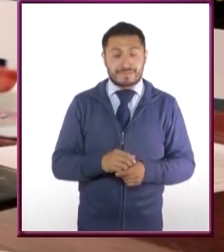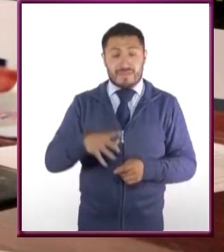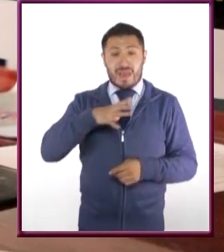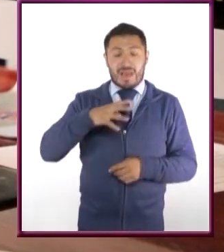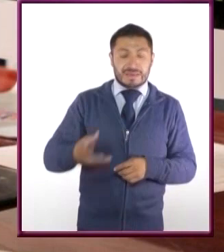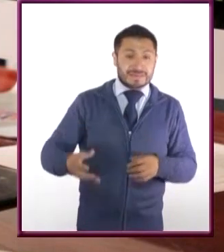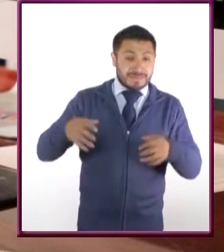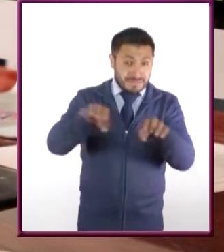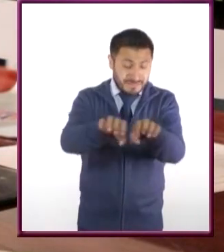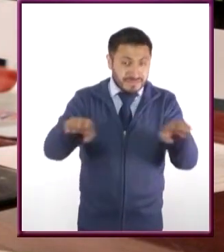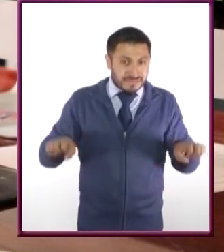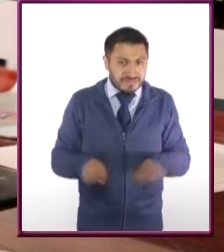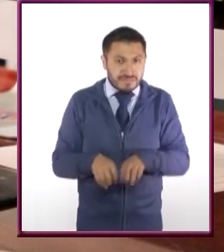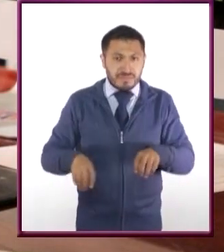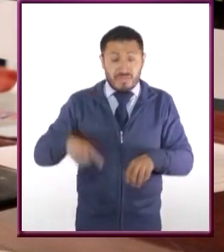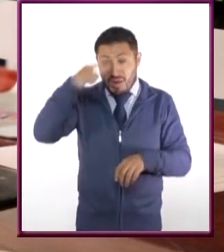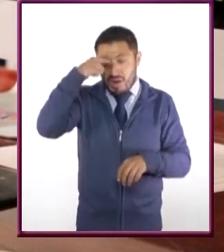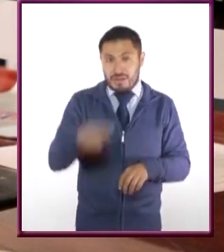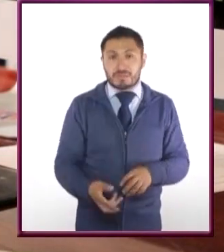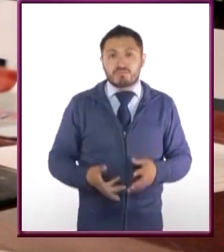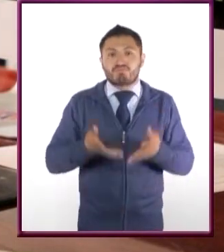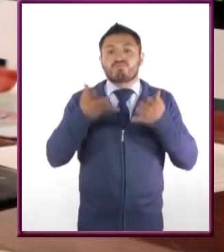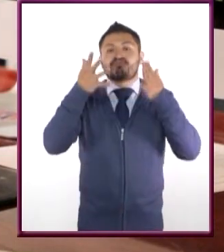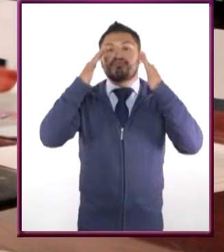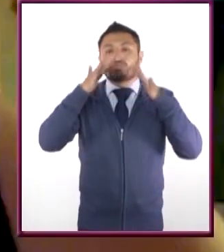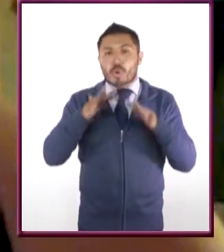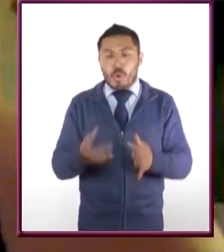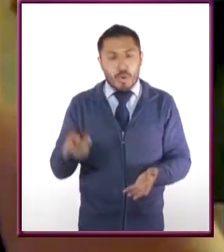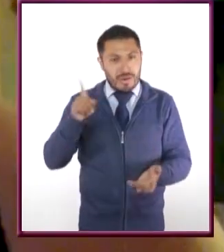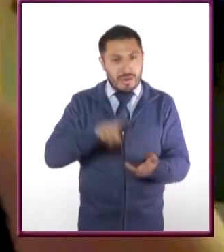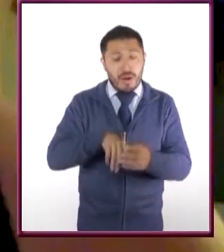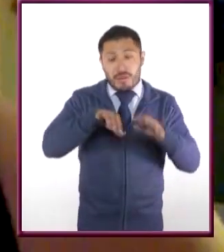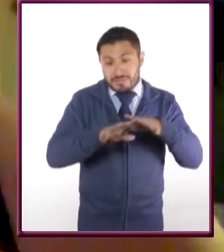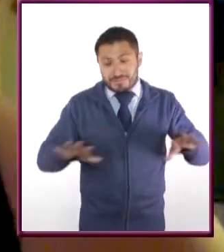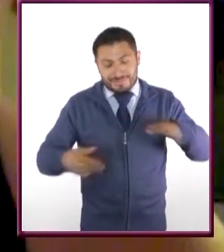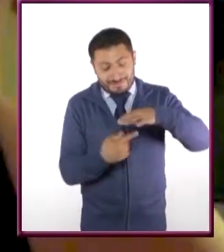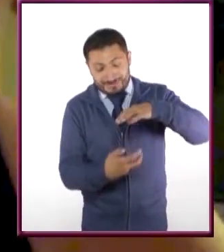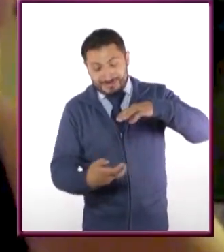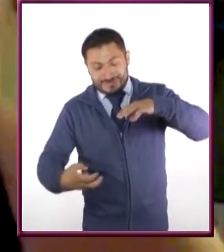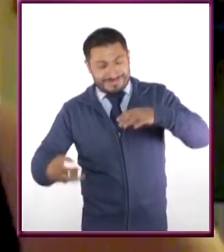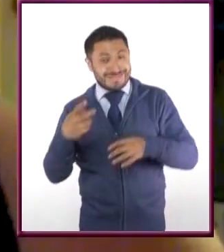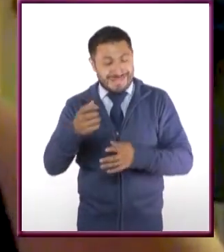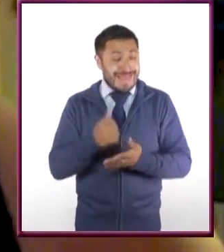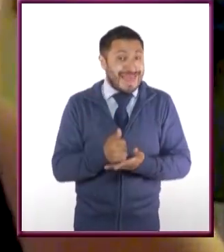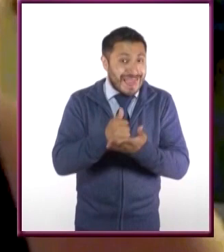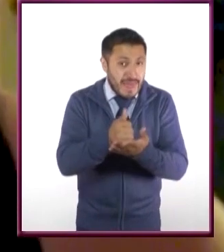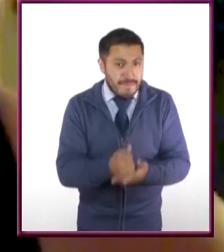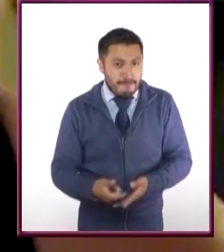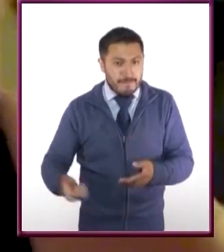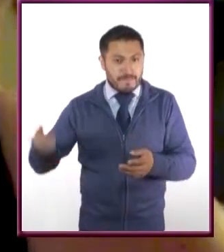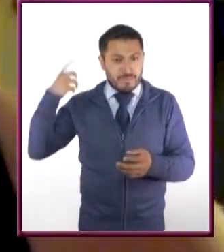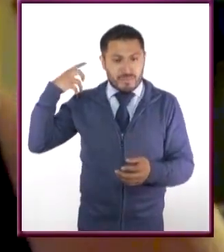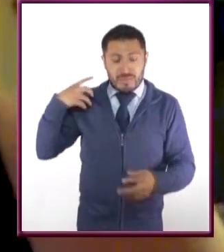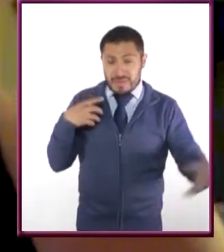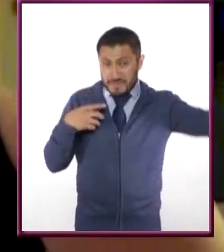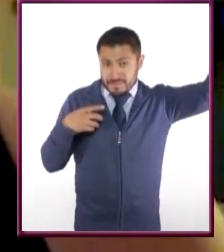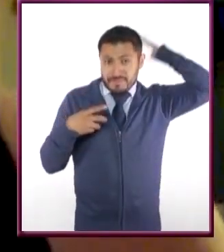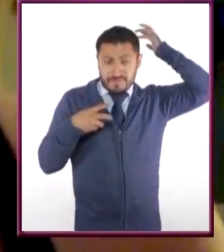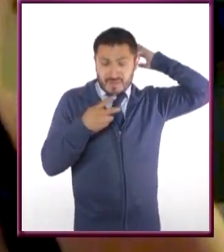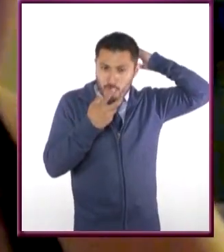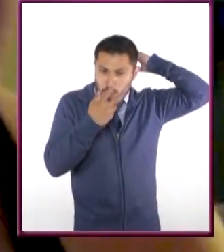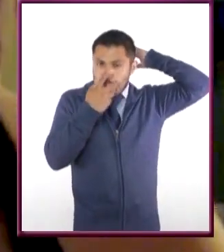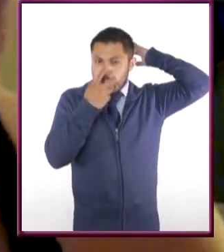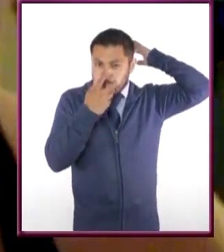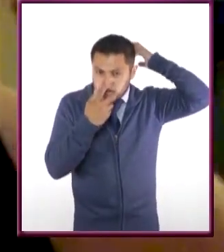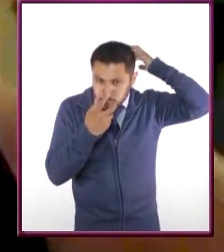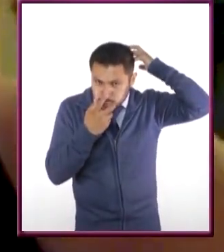buceo. Y este regulador, que es el que permite que realmente le llegue aire comprimido que esté en el tanque al